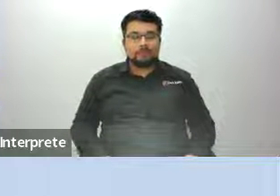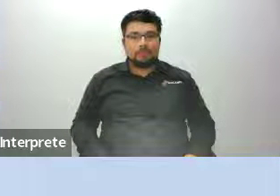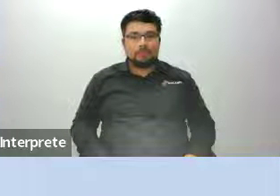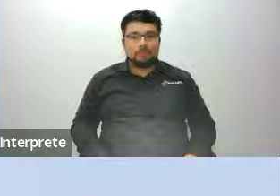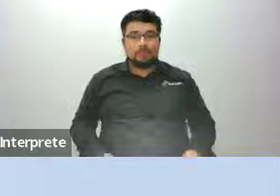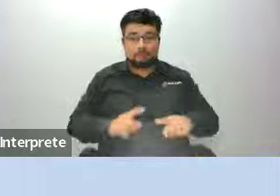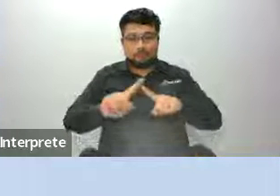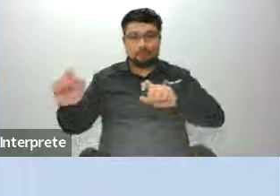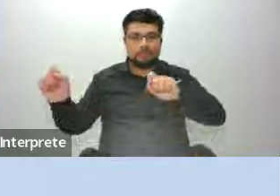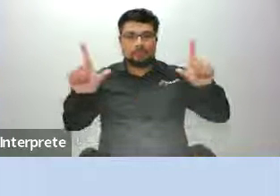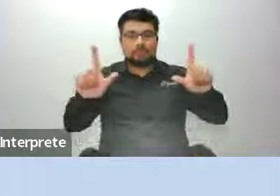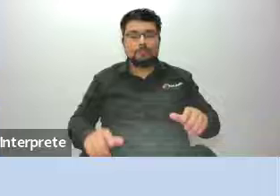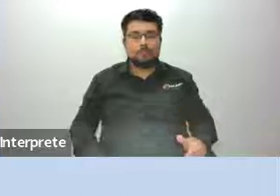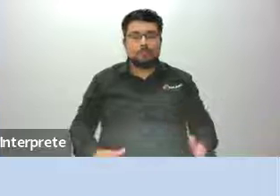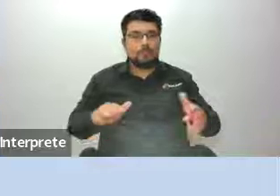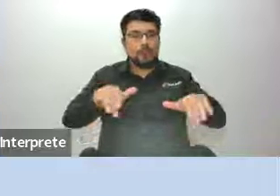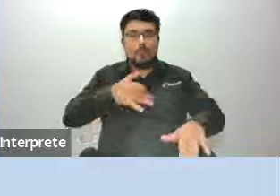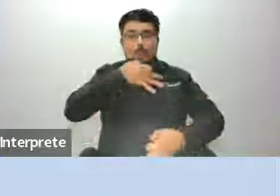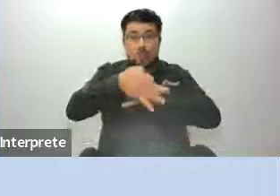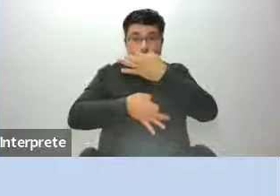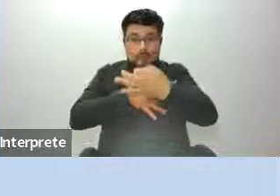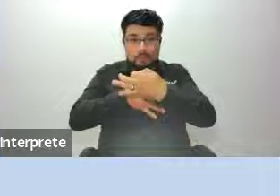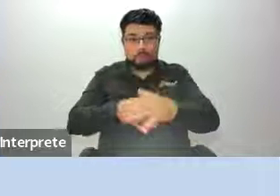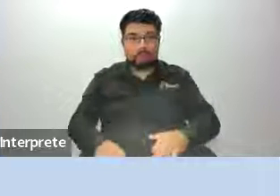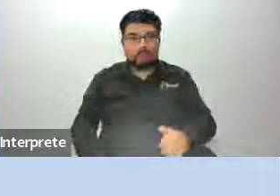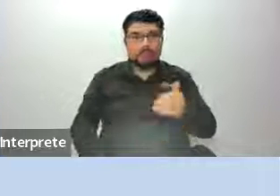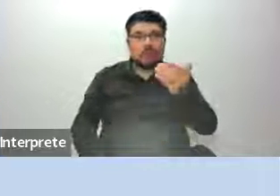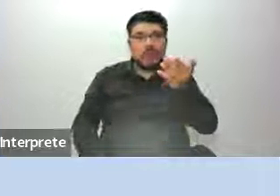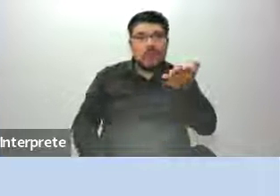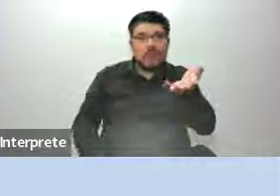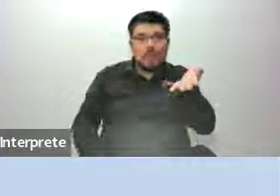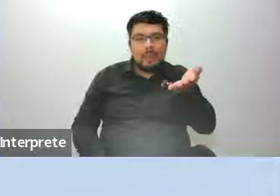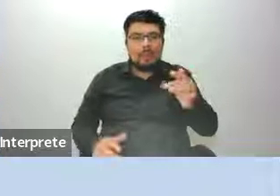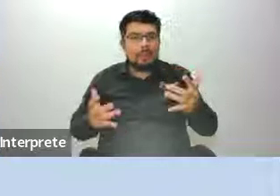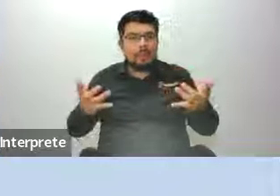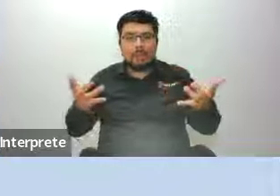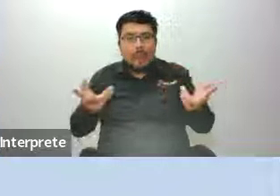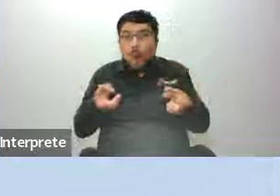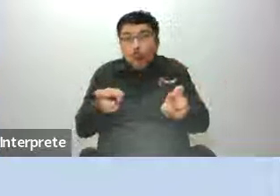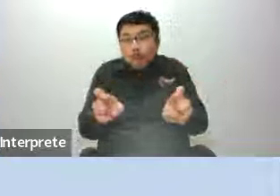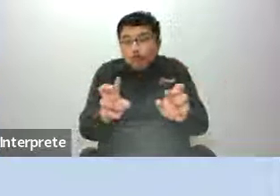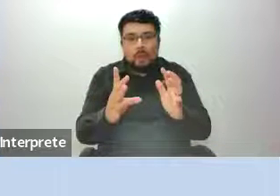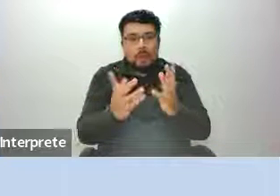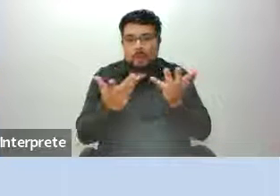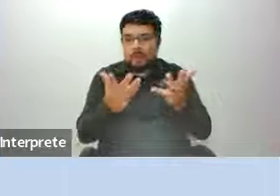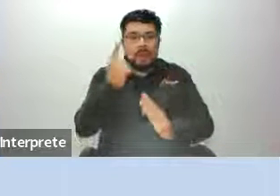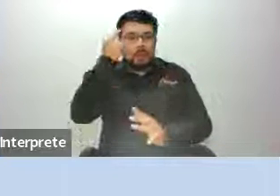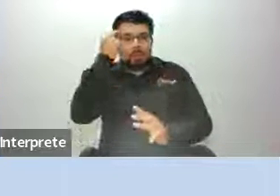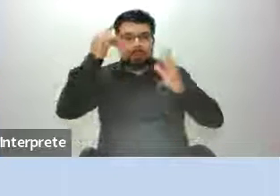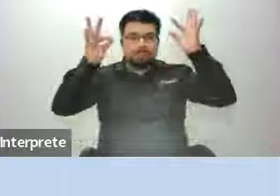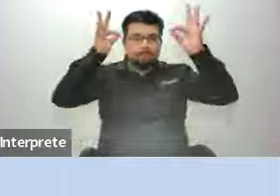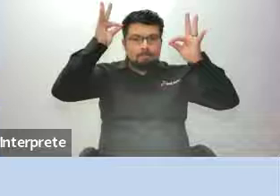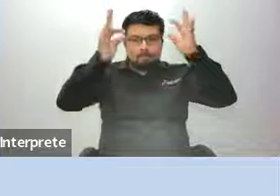Y como les decía, esta posibilidad de desarrollar el pensamiento, de hacer relaciones